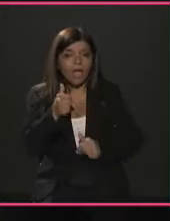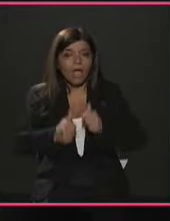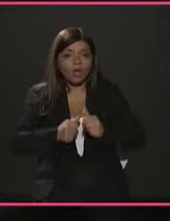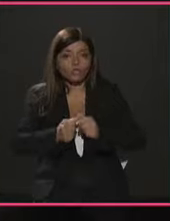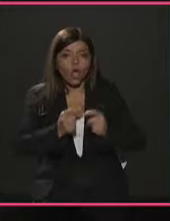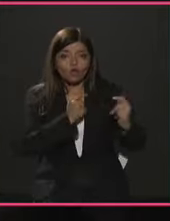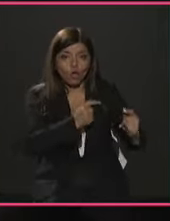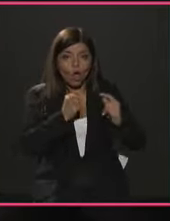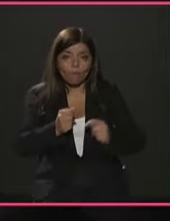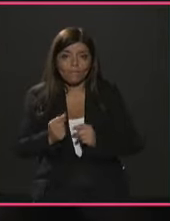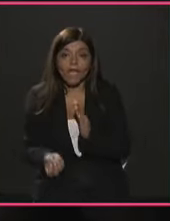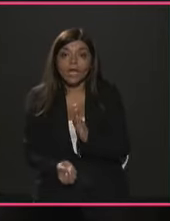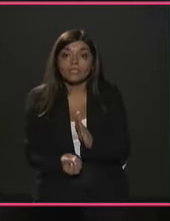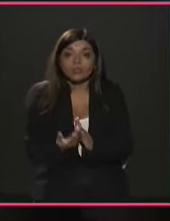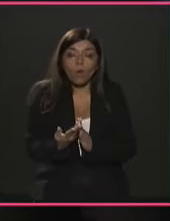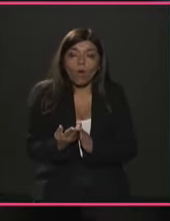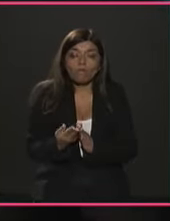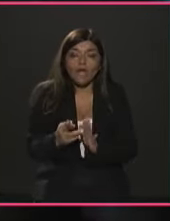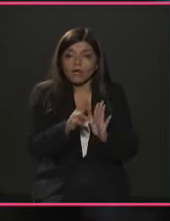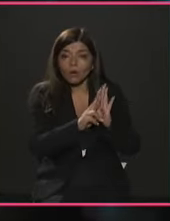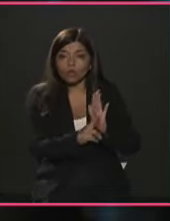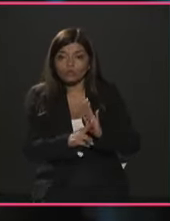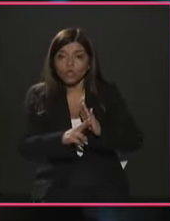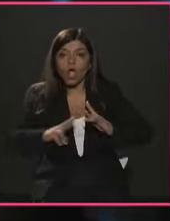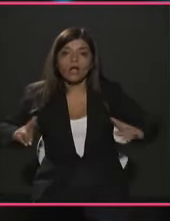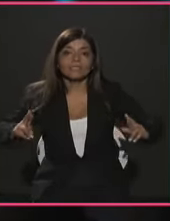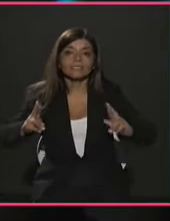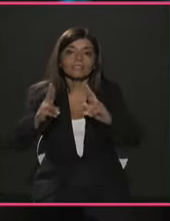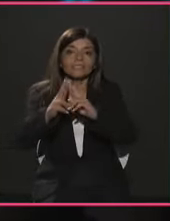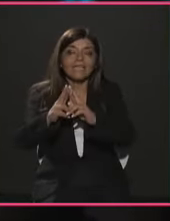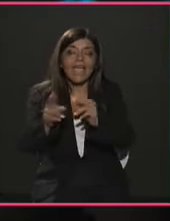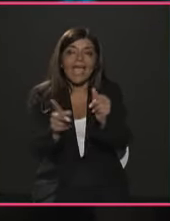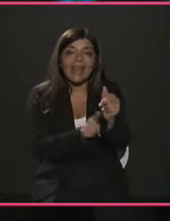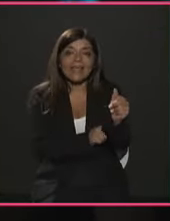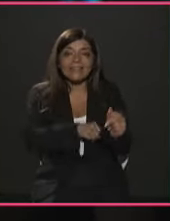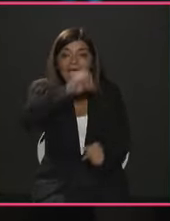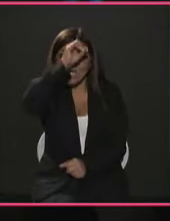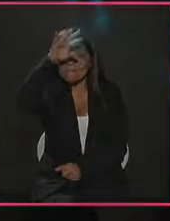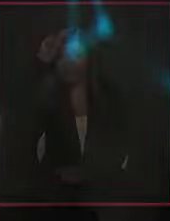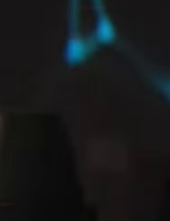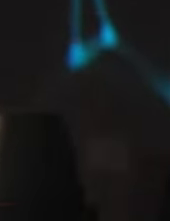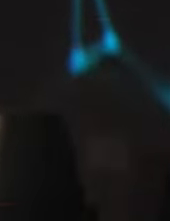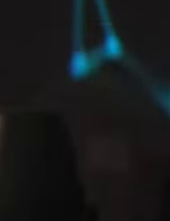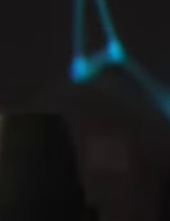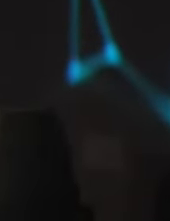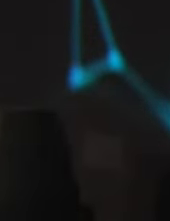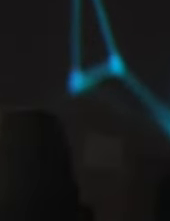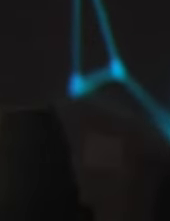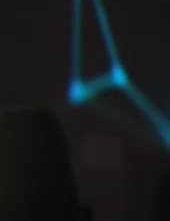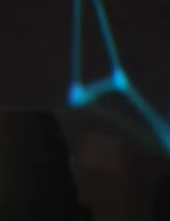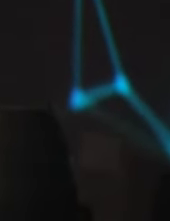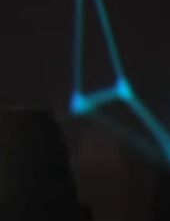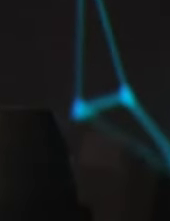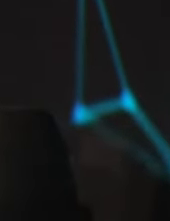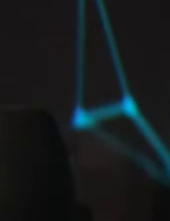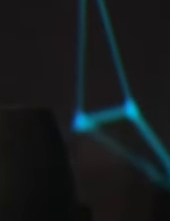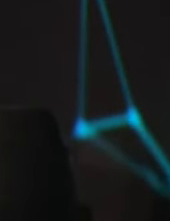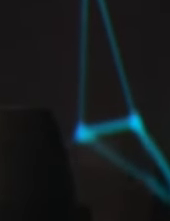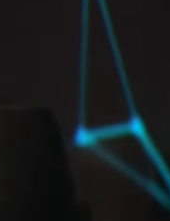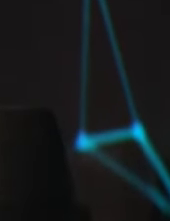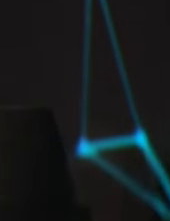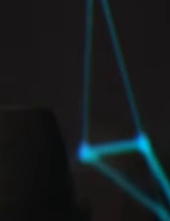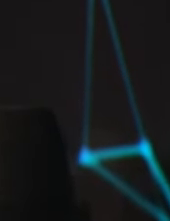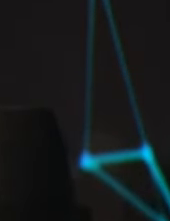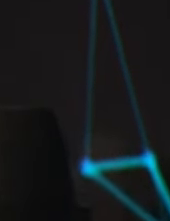competencia regulación infraestructura energía y minería siendo influyente en el desarrollo económico y la